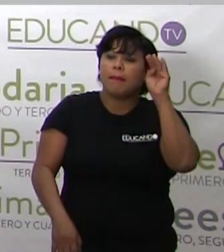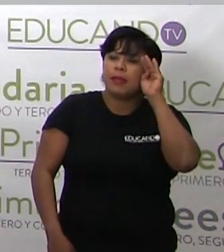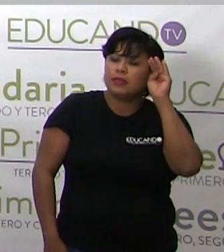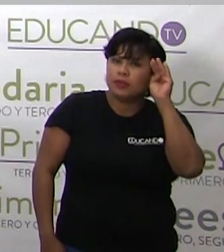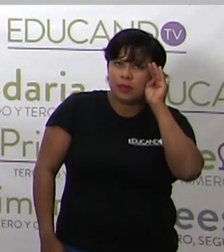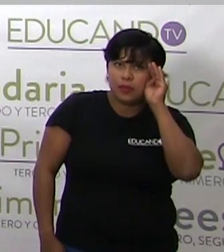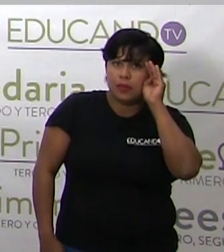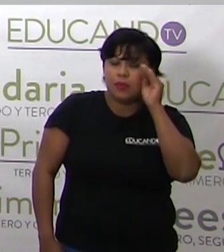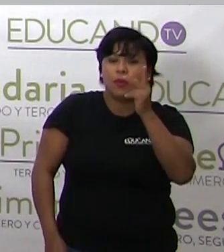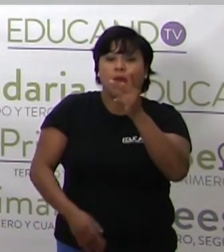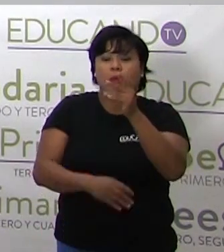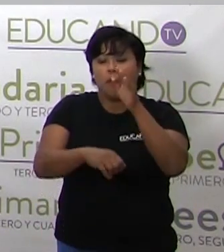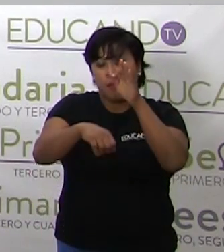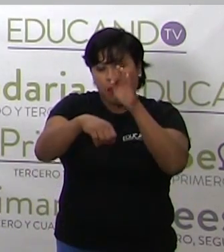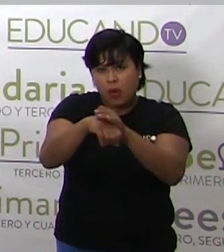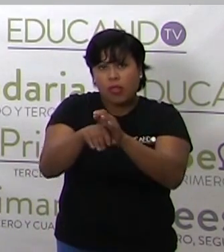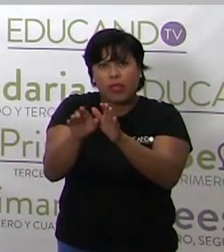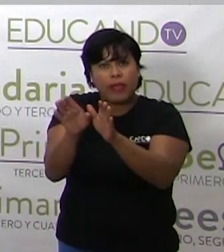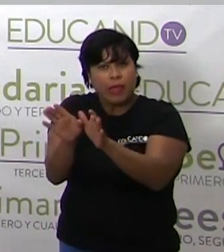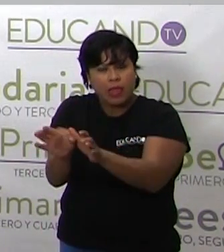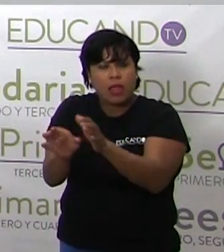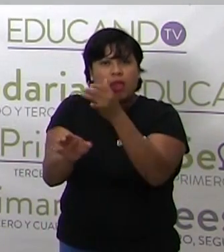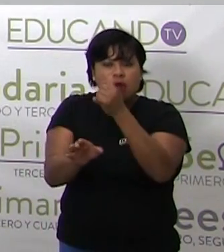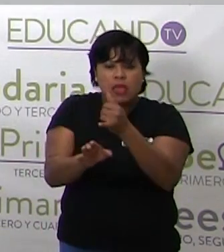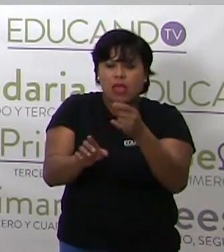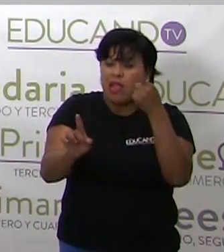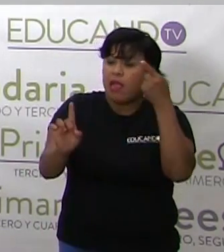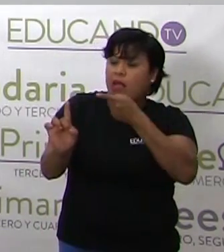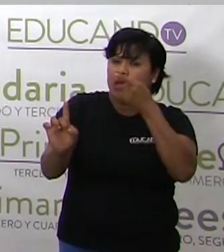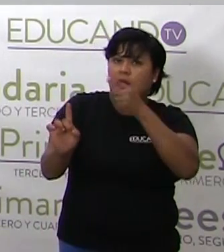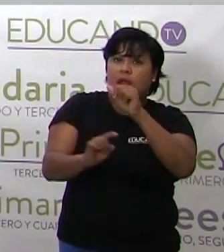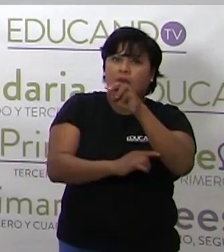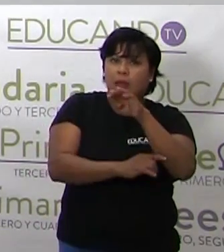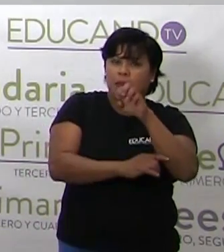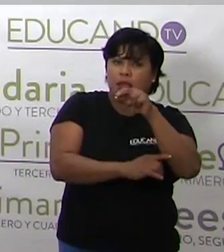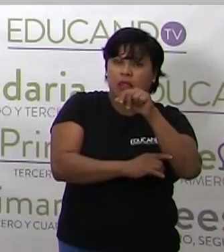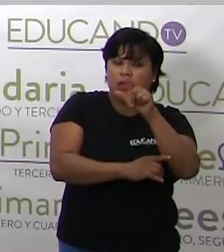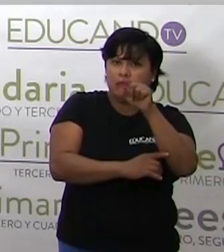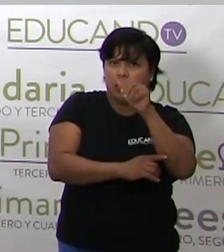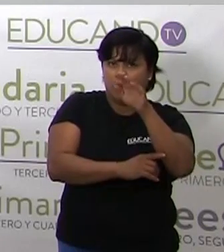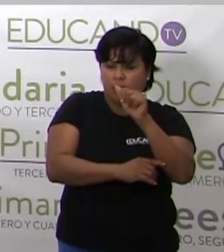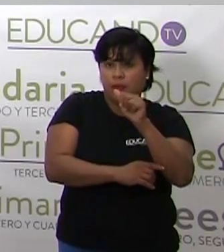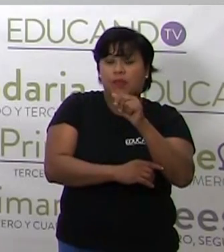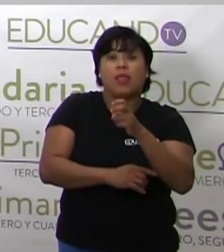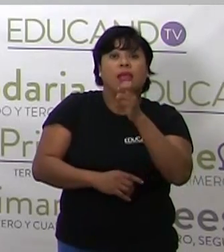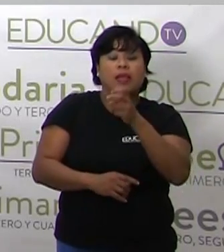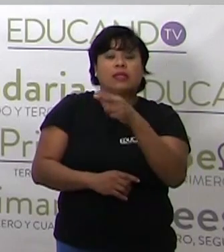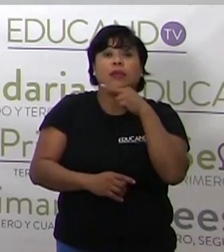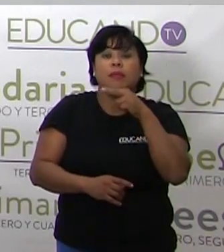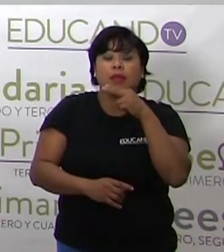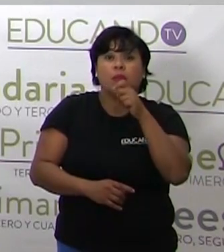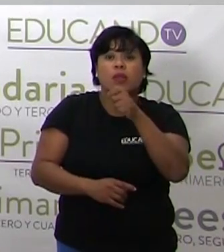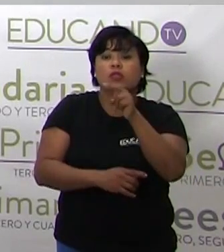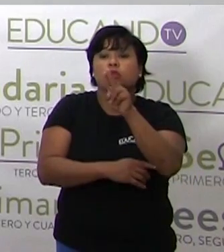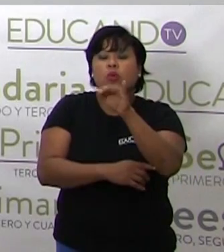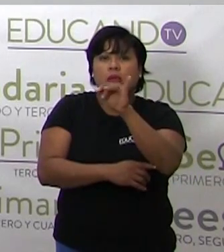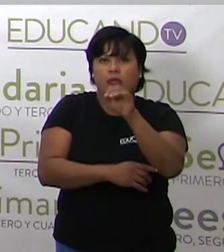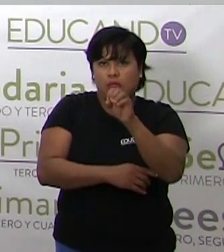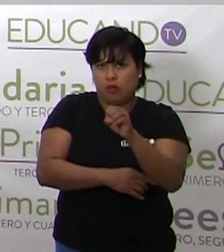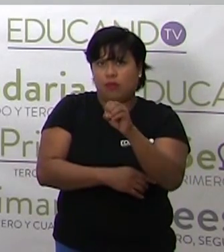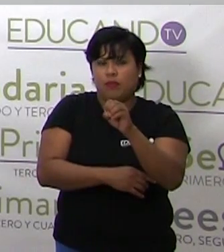pensó, protegía y amenazaba. El verbo que está realizando el